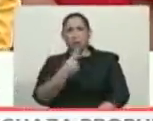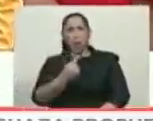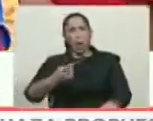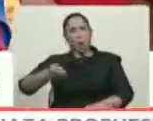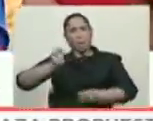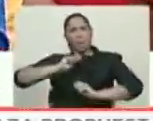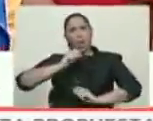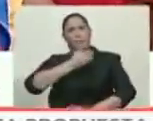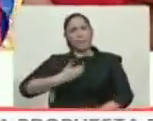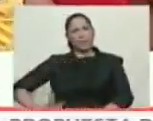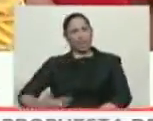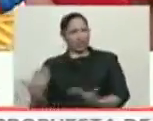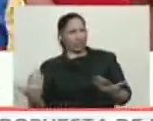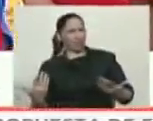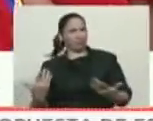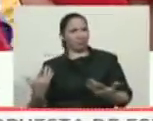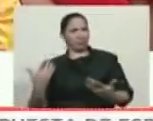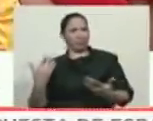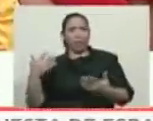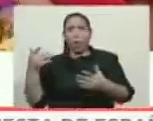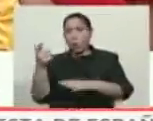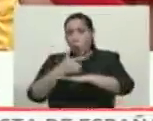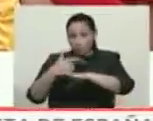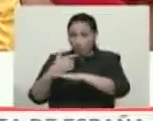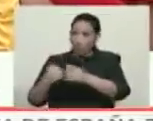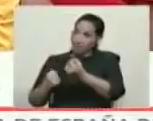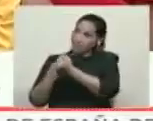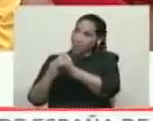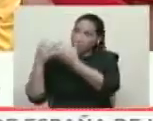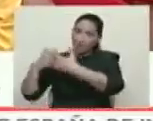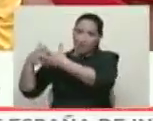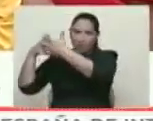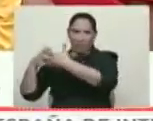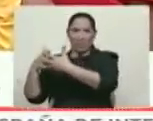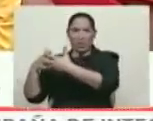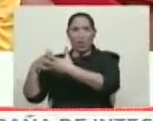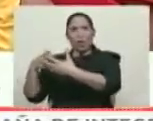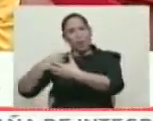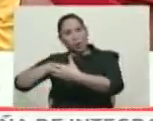a decir: reconocemos a un autoproclamado desde una plaza.